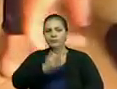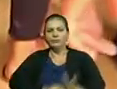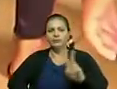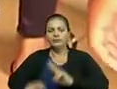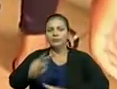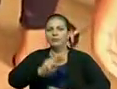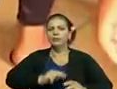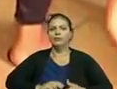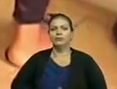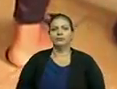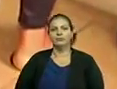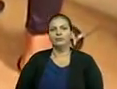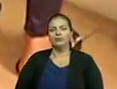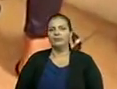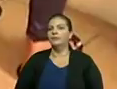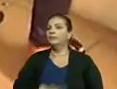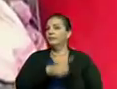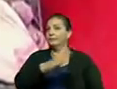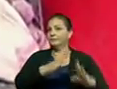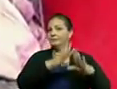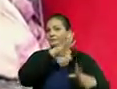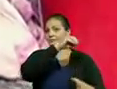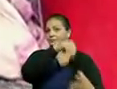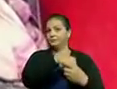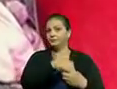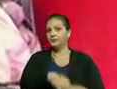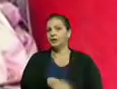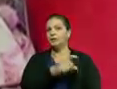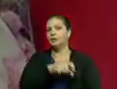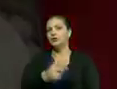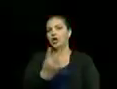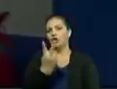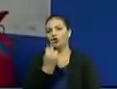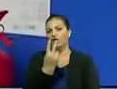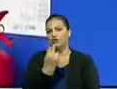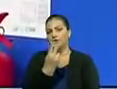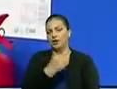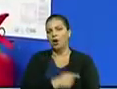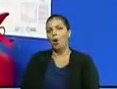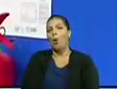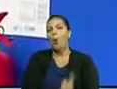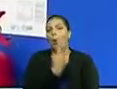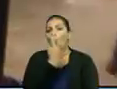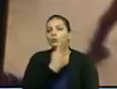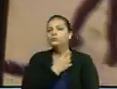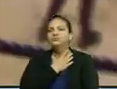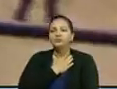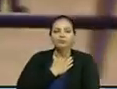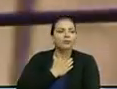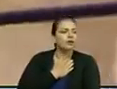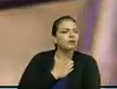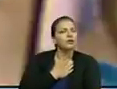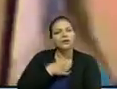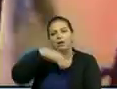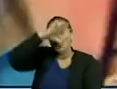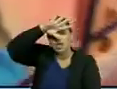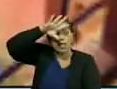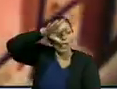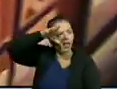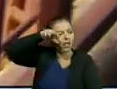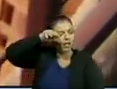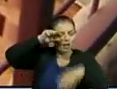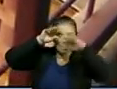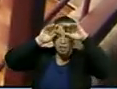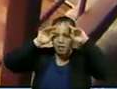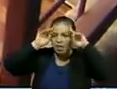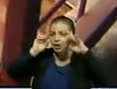habían 12 jóvenes. Uno de ellos estaba con síndrome de abstinencia. ¿Qué recién lo trajo la esposa ayer? Como tú ves, en este centro de rehabilitación no hay un médico.